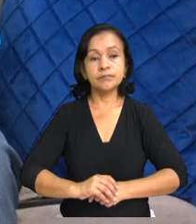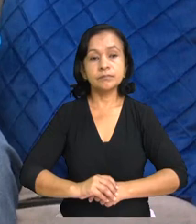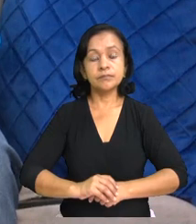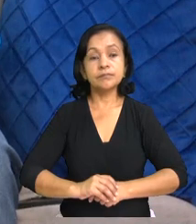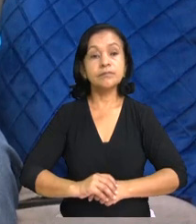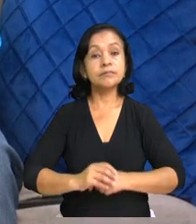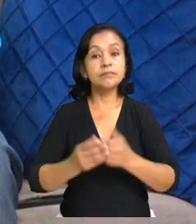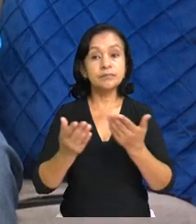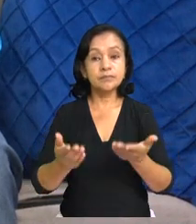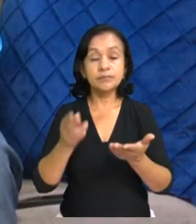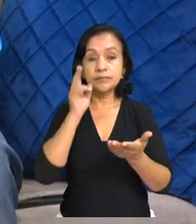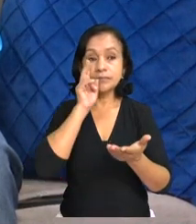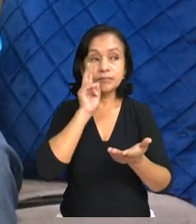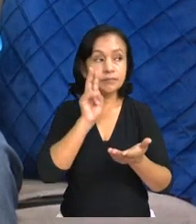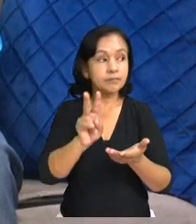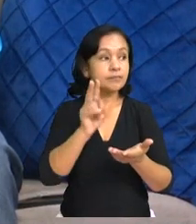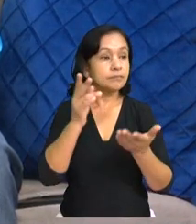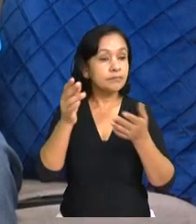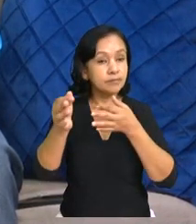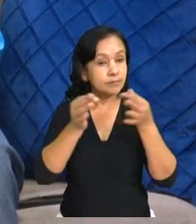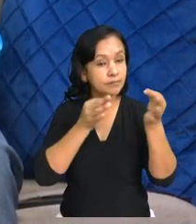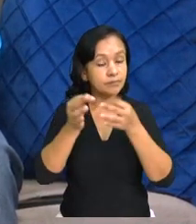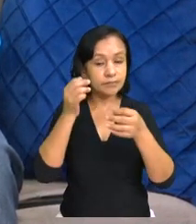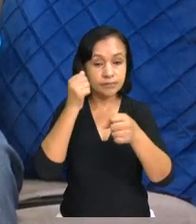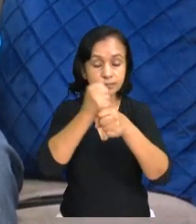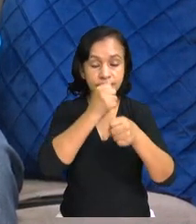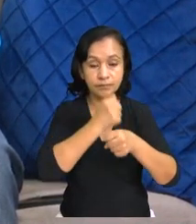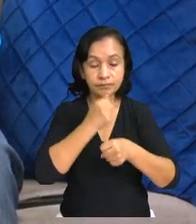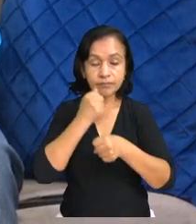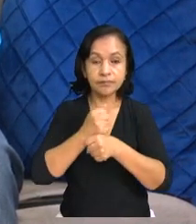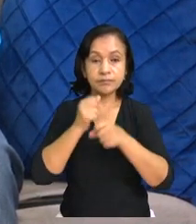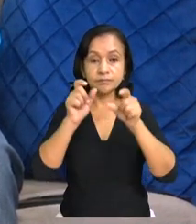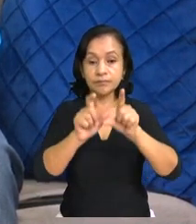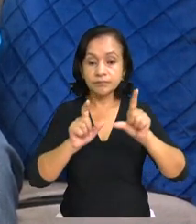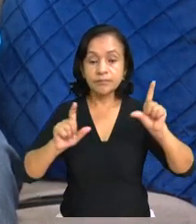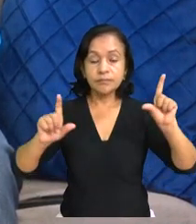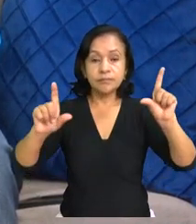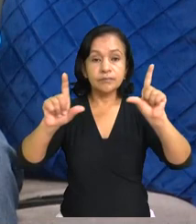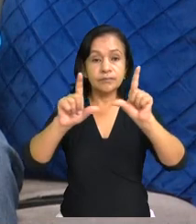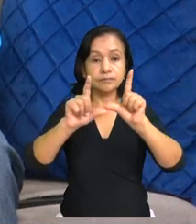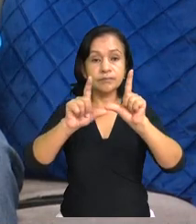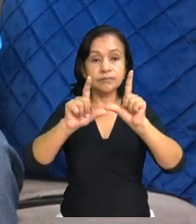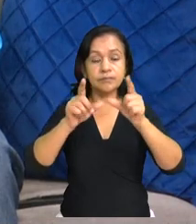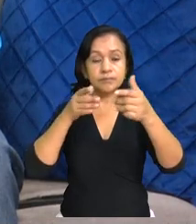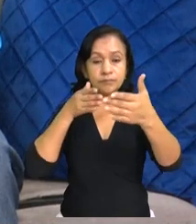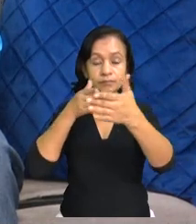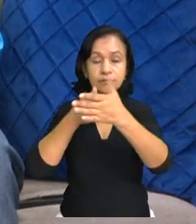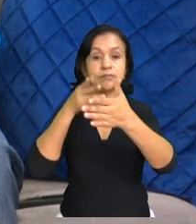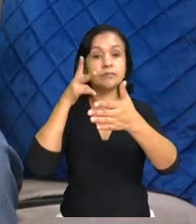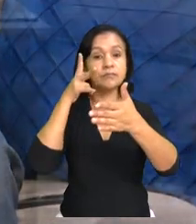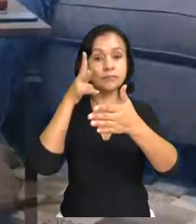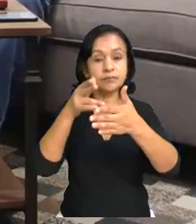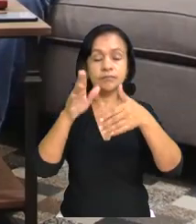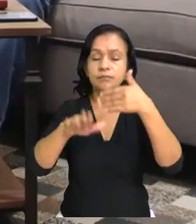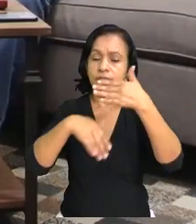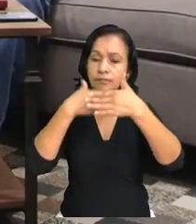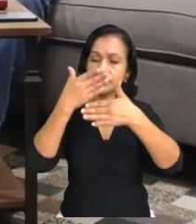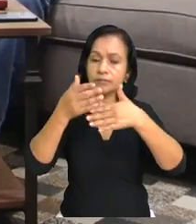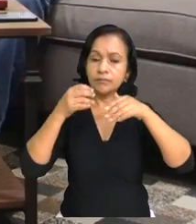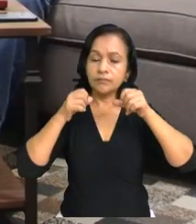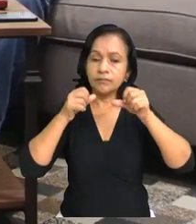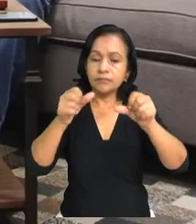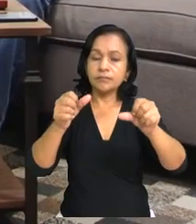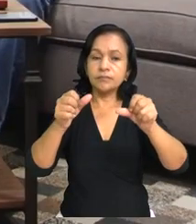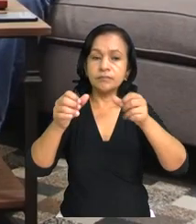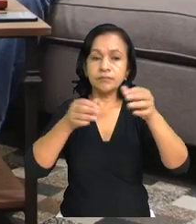Y ahí está precisamente una descripción de todo el trabajo articulado en el terreno. Compañero, tenemos que hacer una pausa, pero al volver quisiera que continuáramos